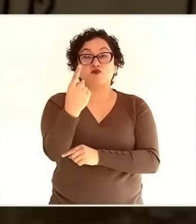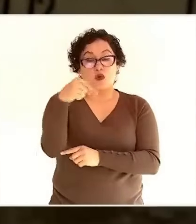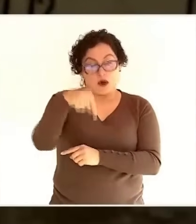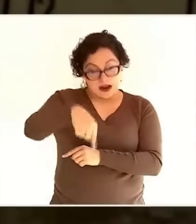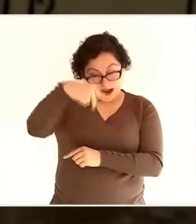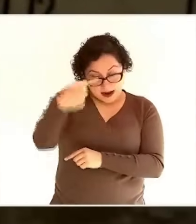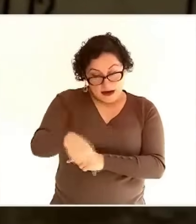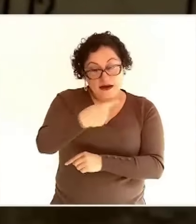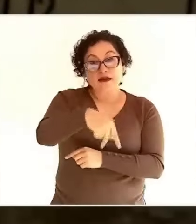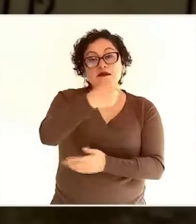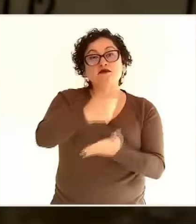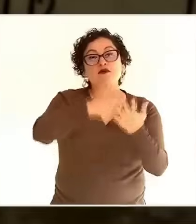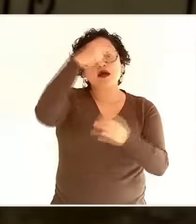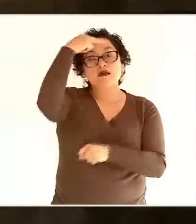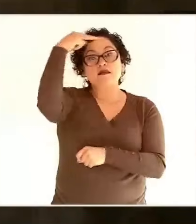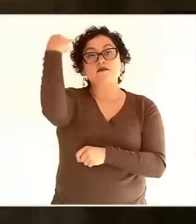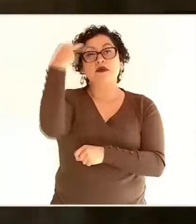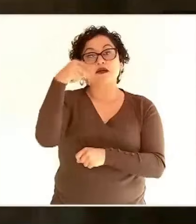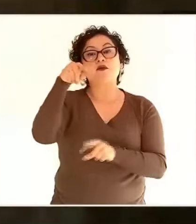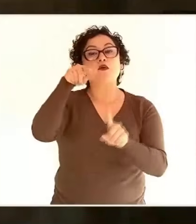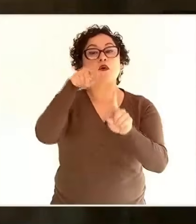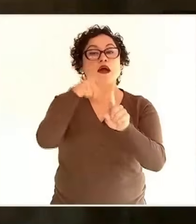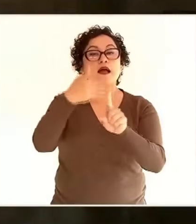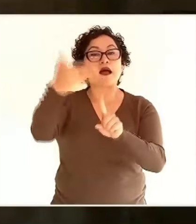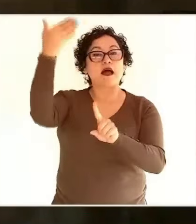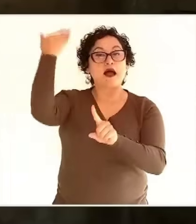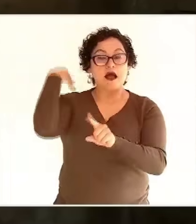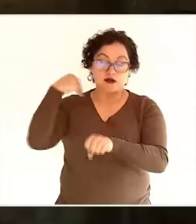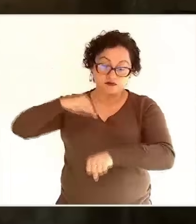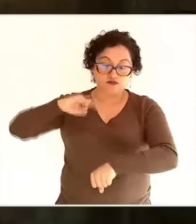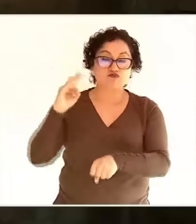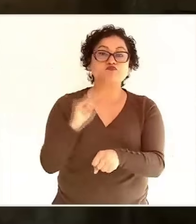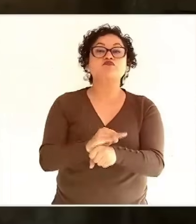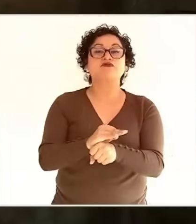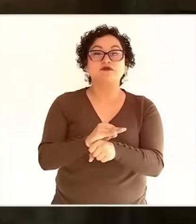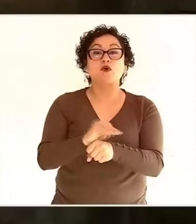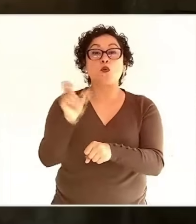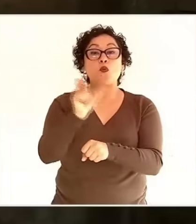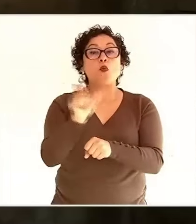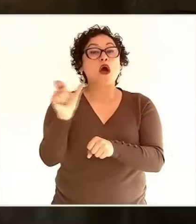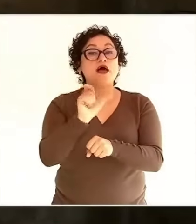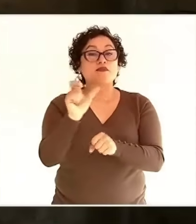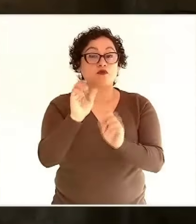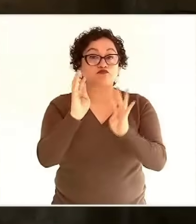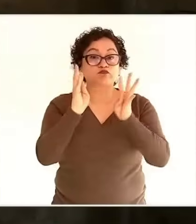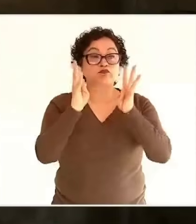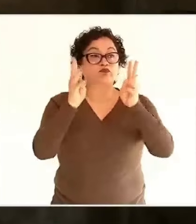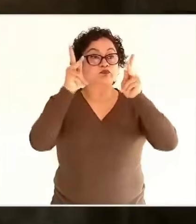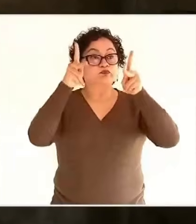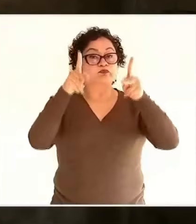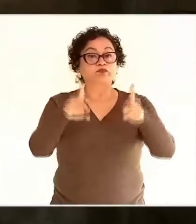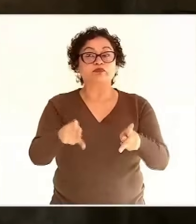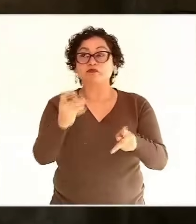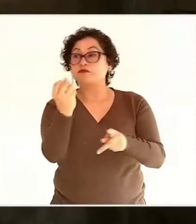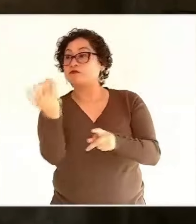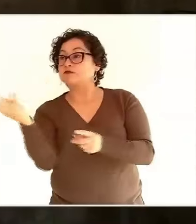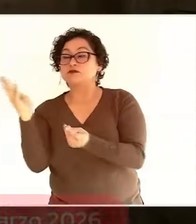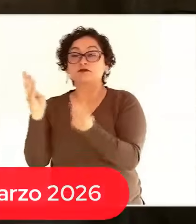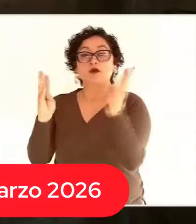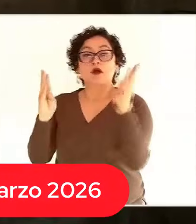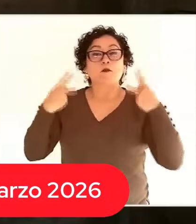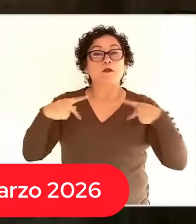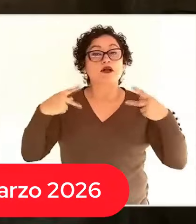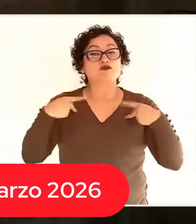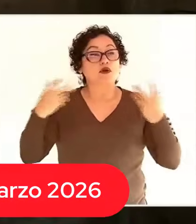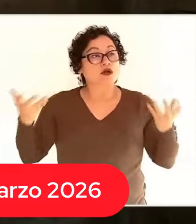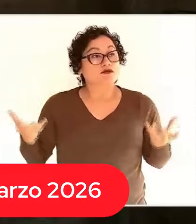que había ayudado a forjar. En su despedida fue colmada por el cariño de la población, que la acompañó hasta su